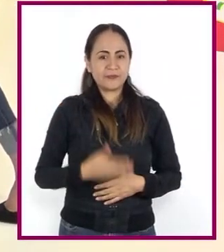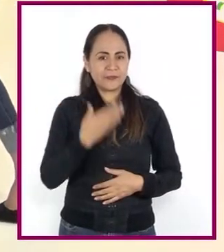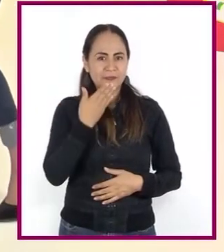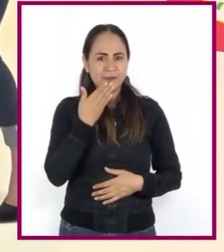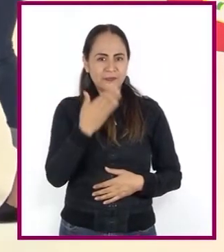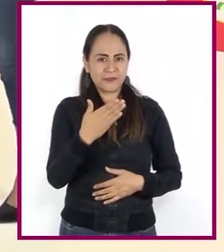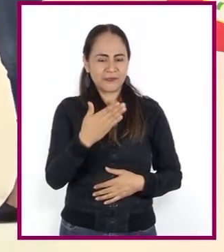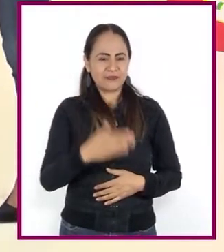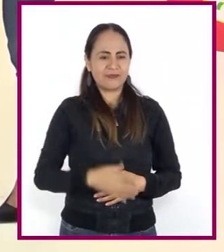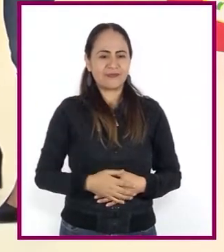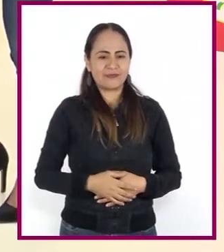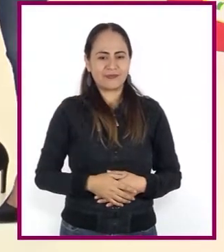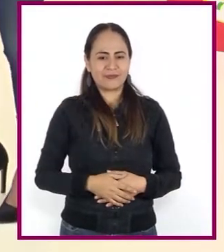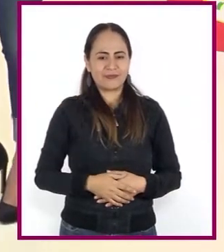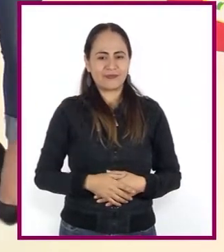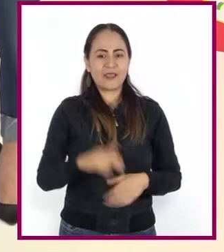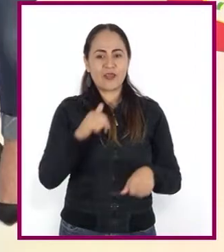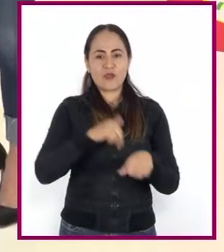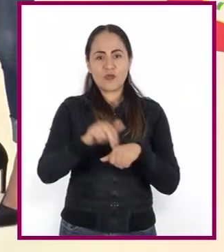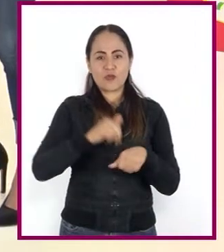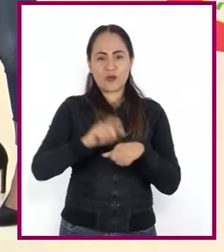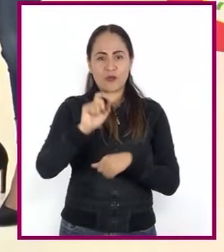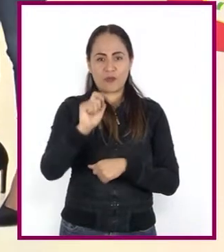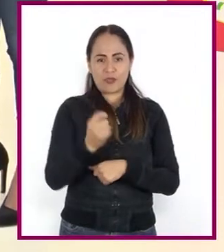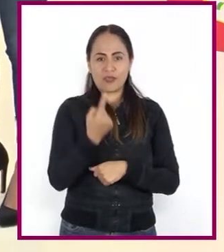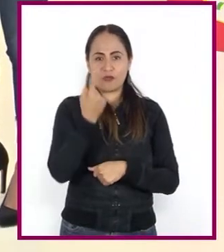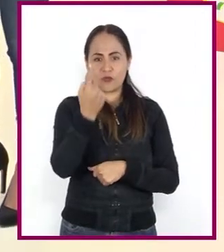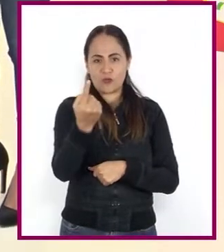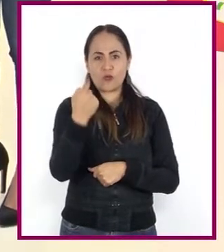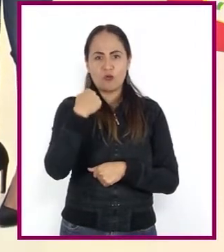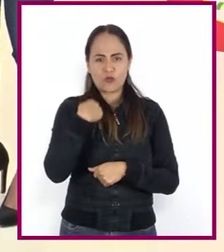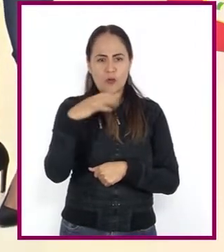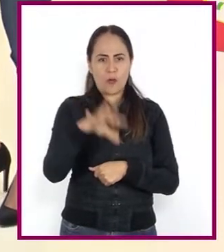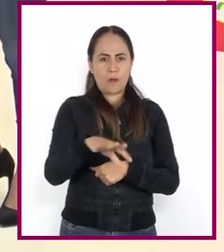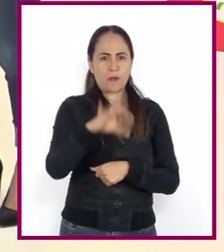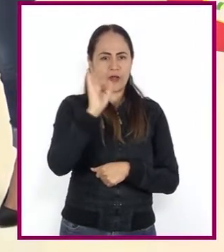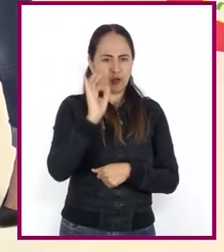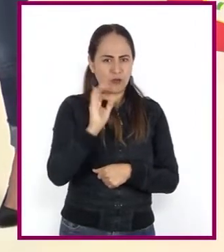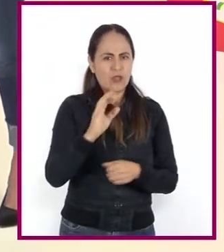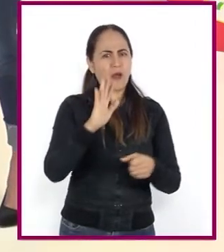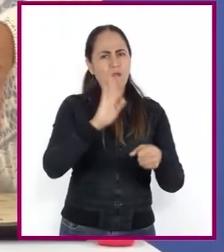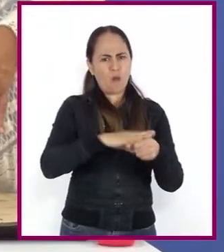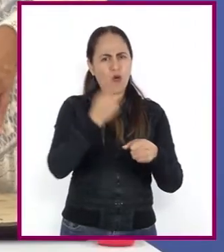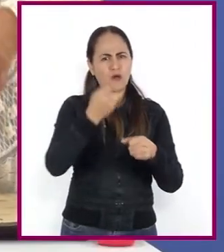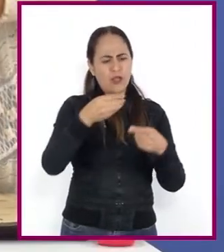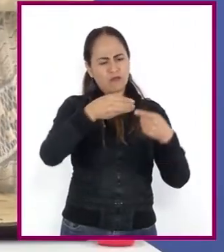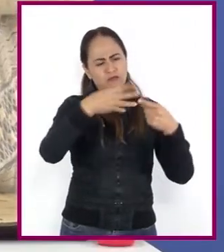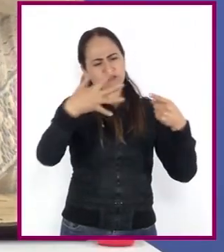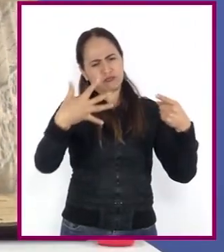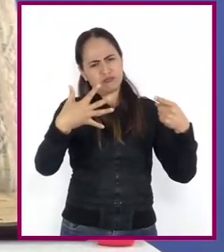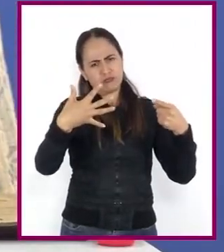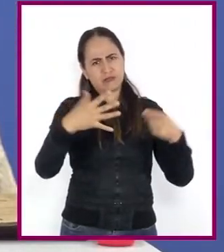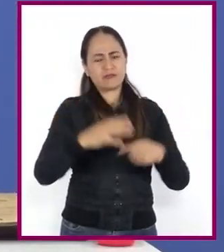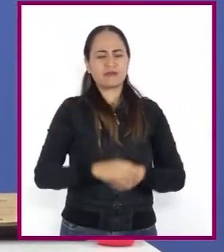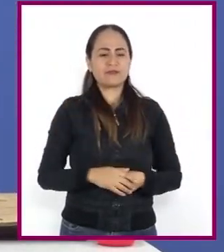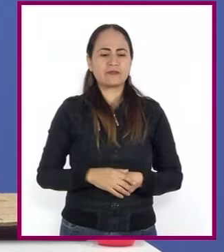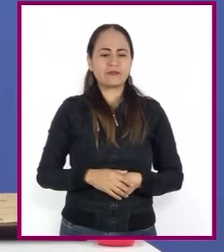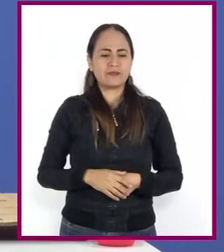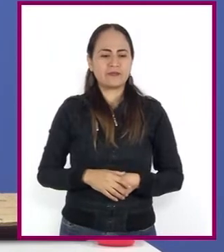Perfecto. Caí en el número 21 y elijo una pregunta de multicausalidad.